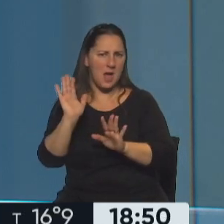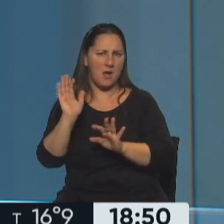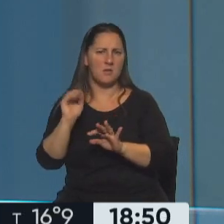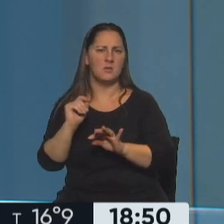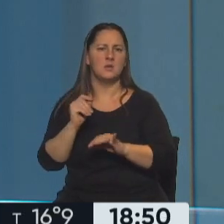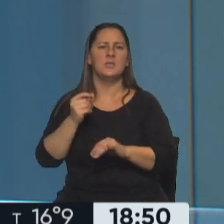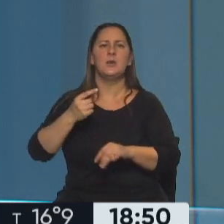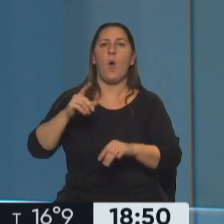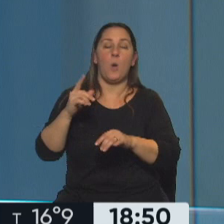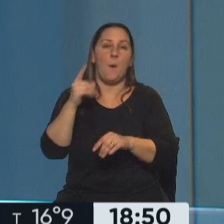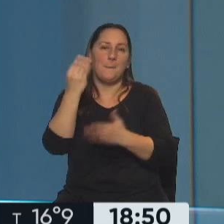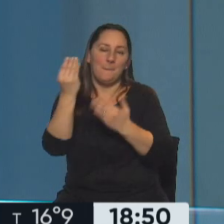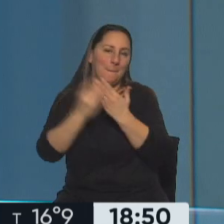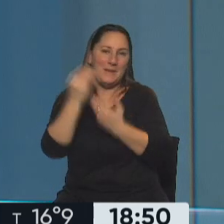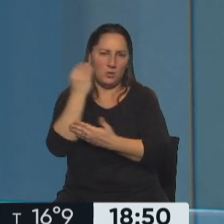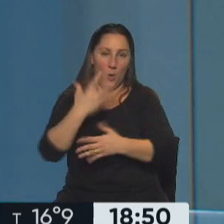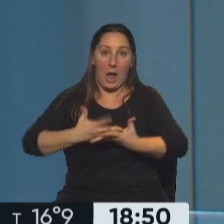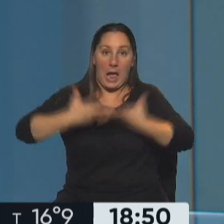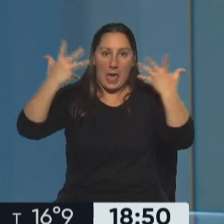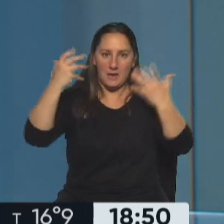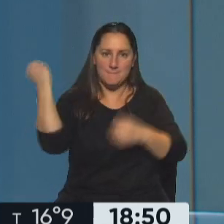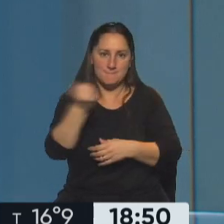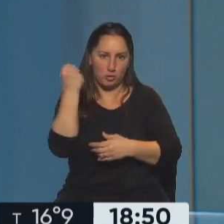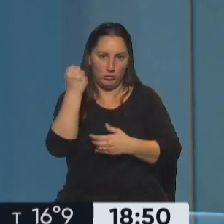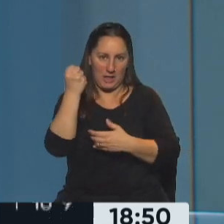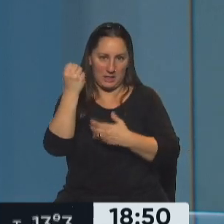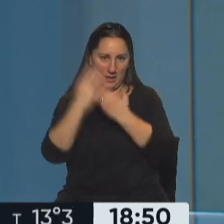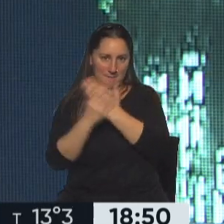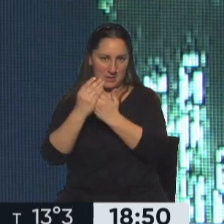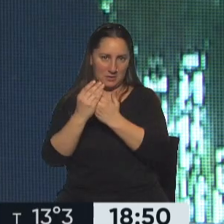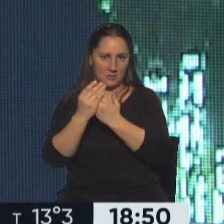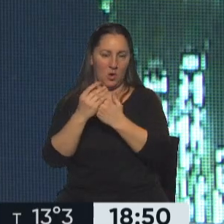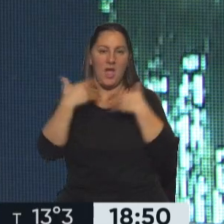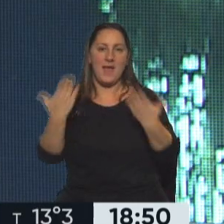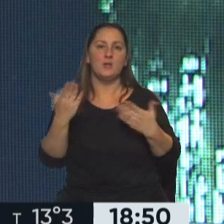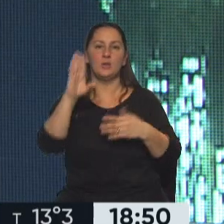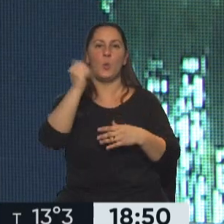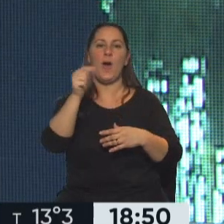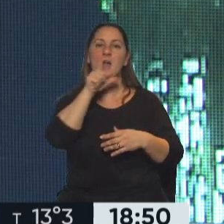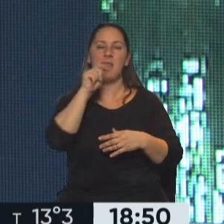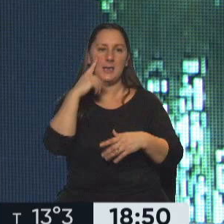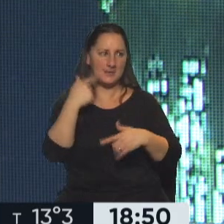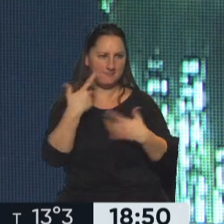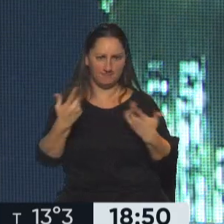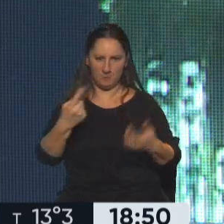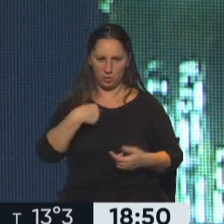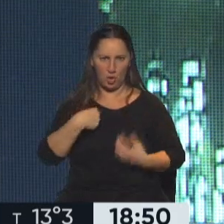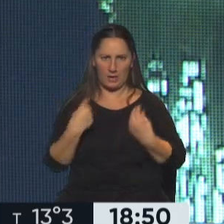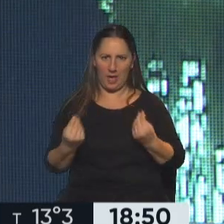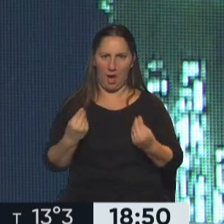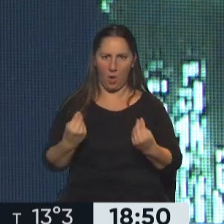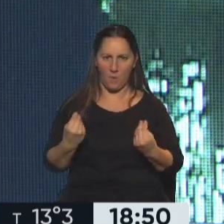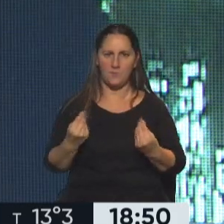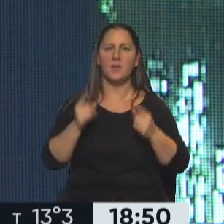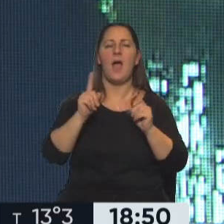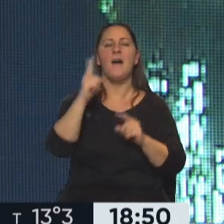como superministro. Sí. Y no se sabe a qué lugar quedará relegado. Déjame hacer un punto ahí también Sí. porque vamos a ir a repasar algunos tuits, pero sumar también